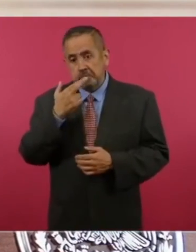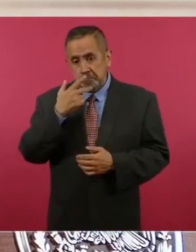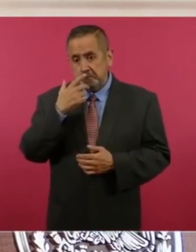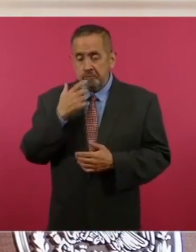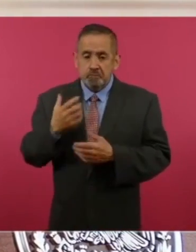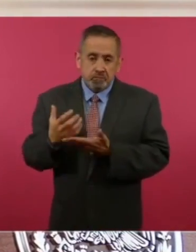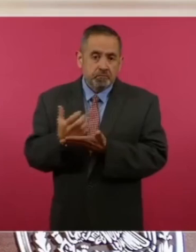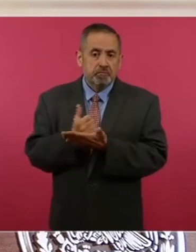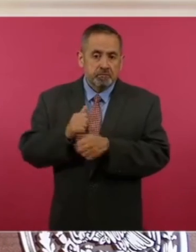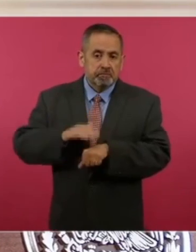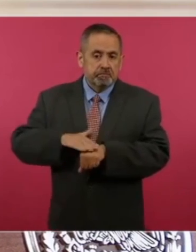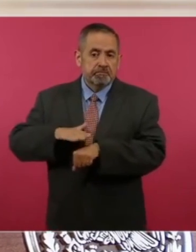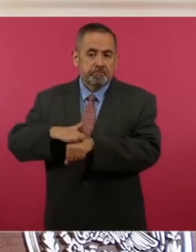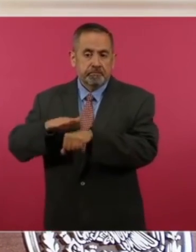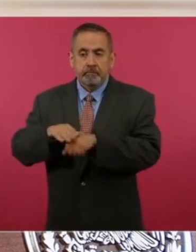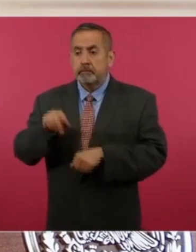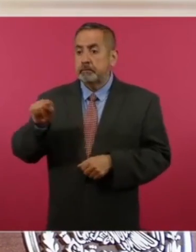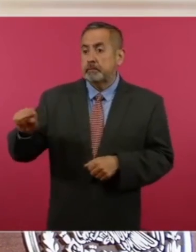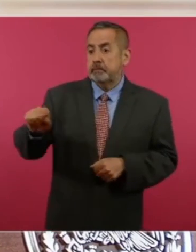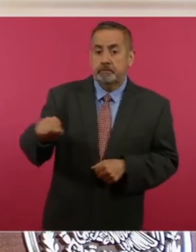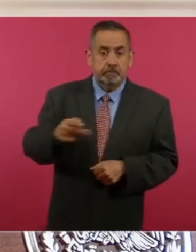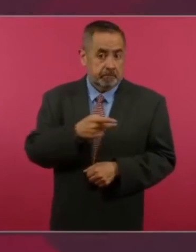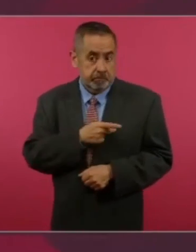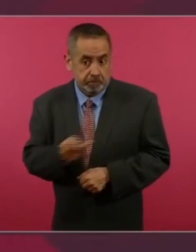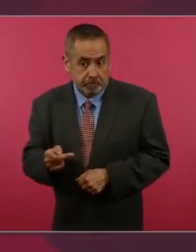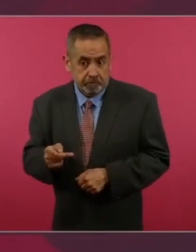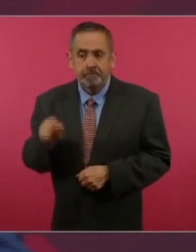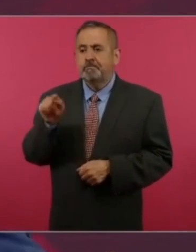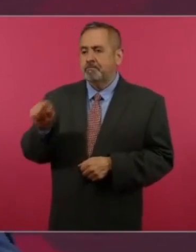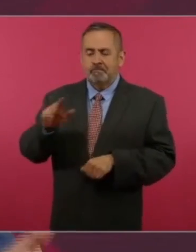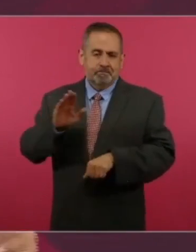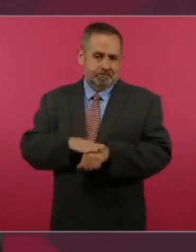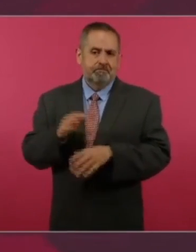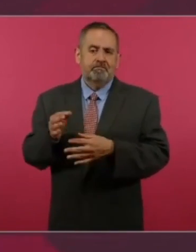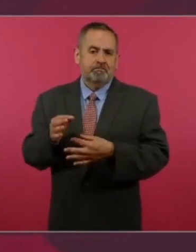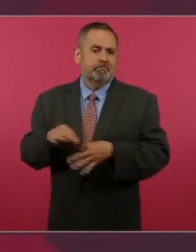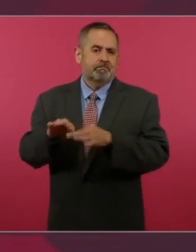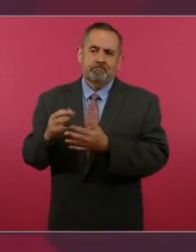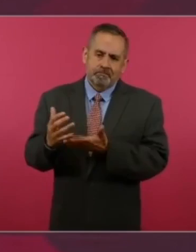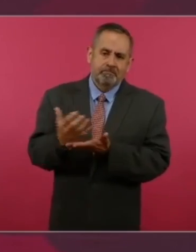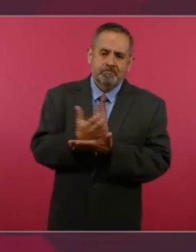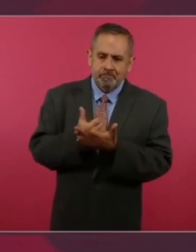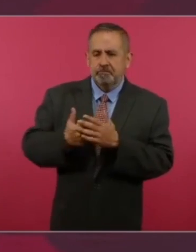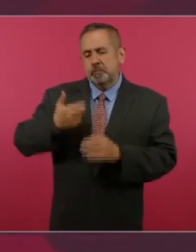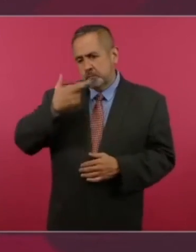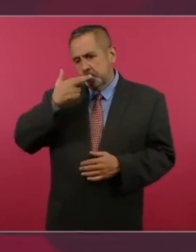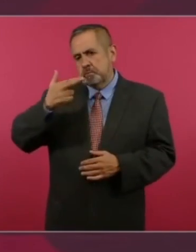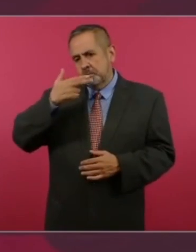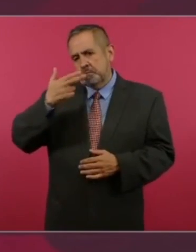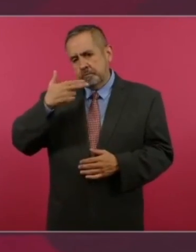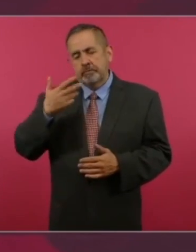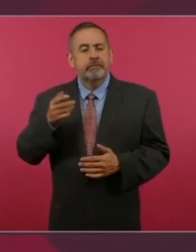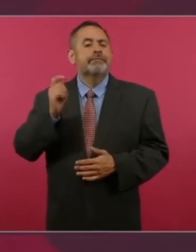en especial para la gente pobre, lo cual demuestra que ha